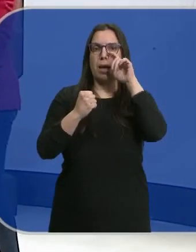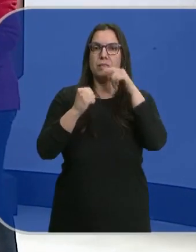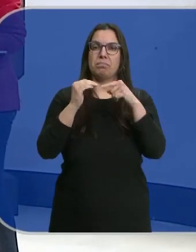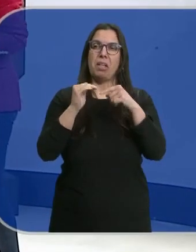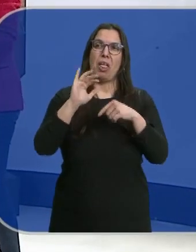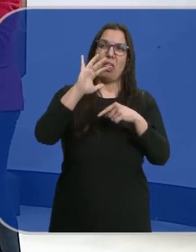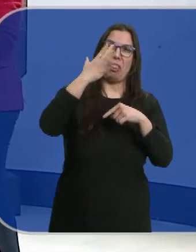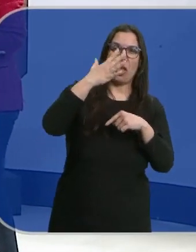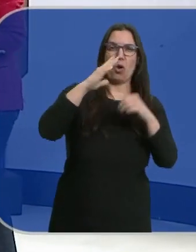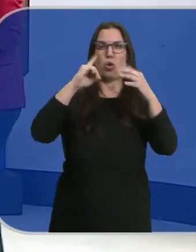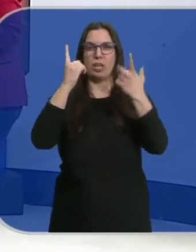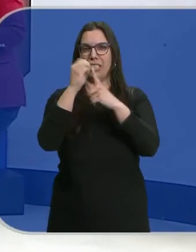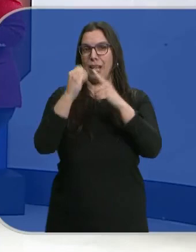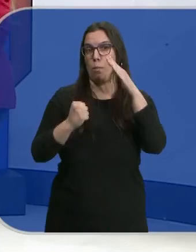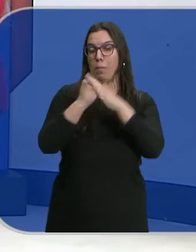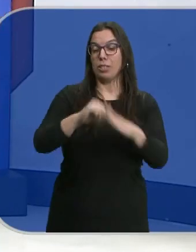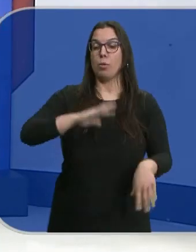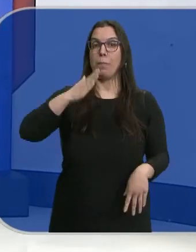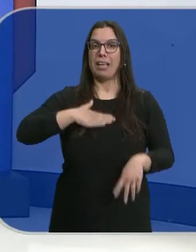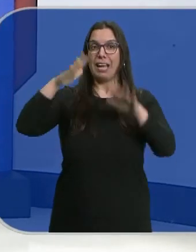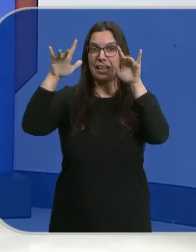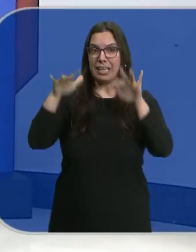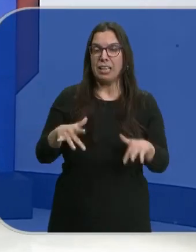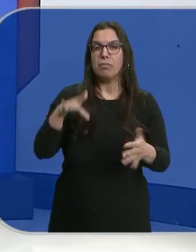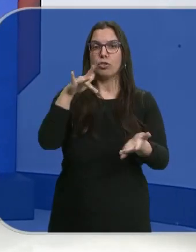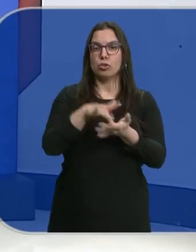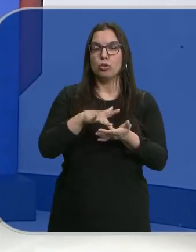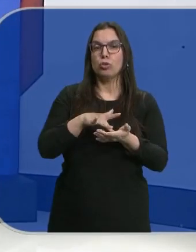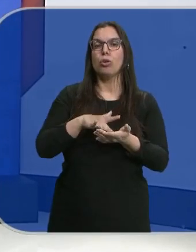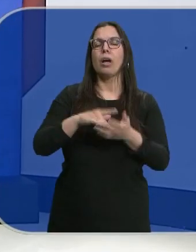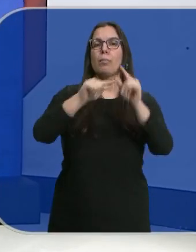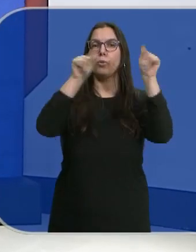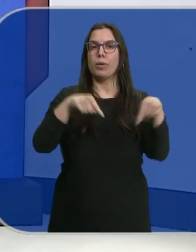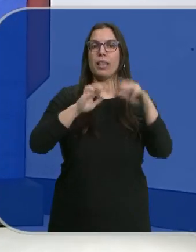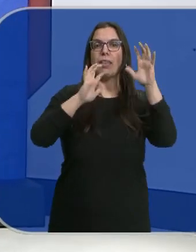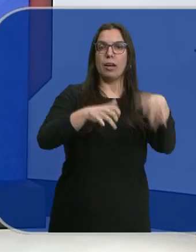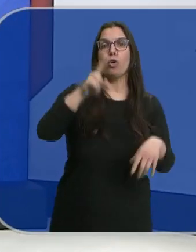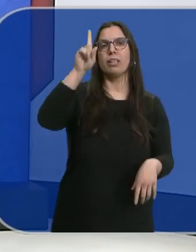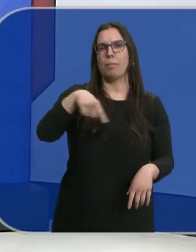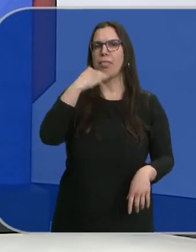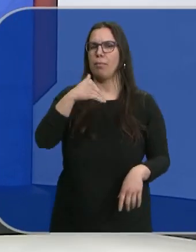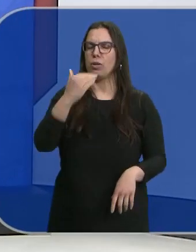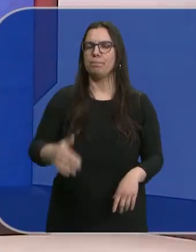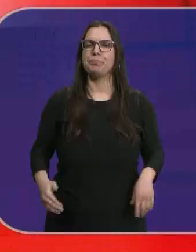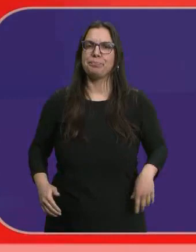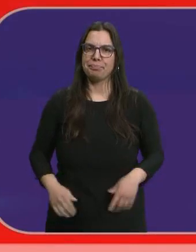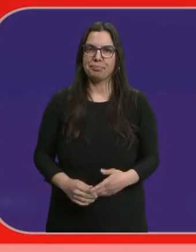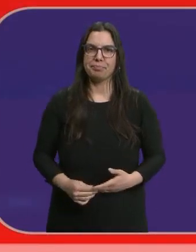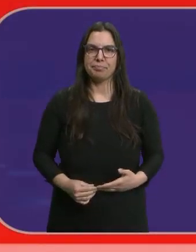5 y 6 grados como mucho, y mañana las nevadas llegarán a puntos de la provincia de León y también de Zamora.